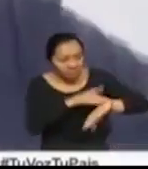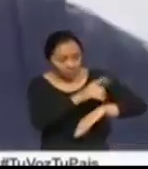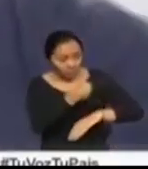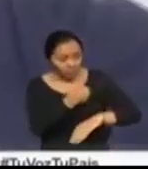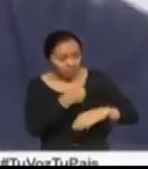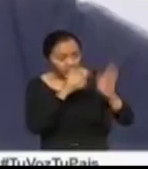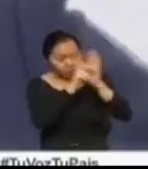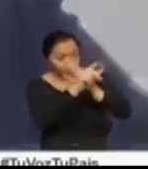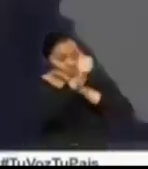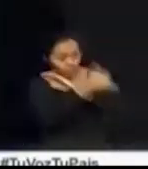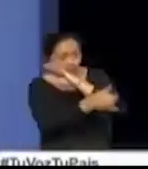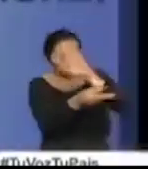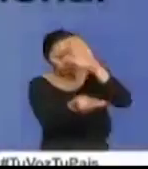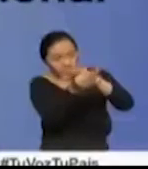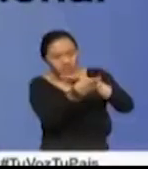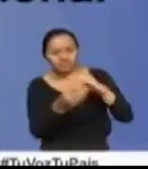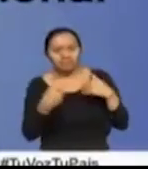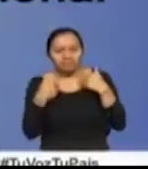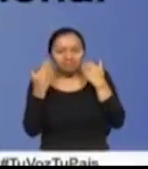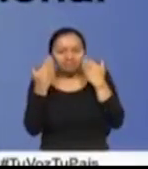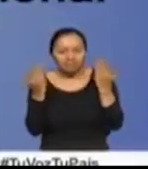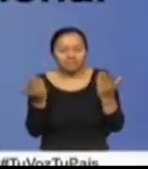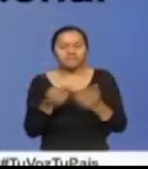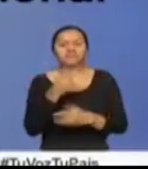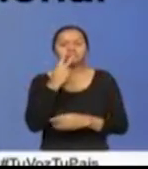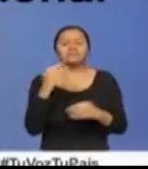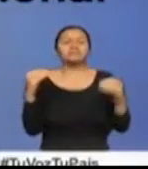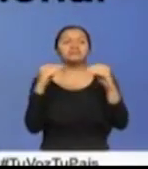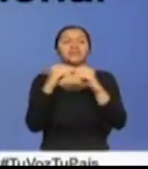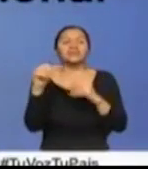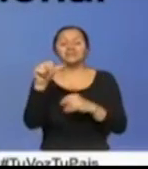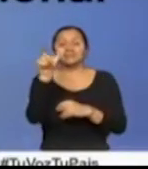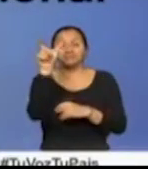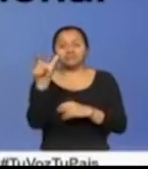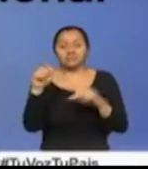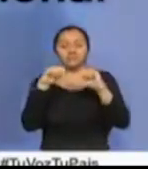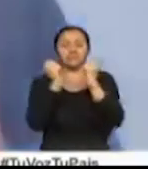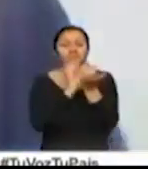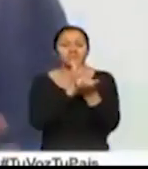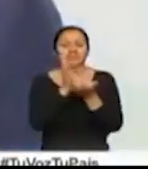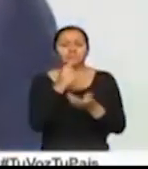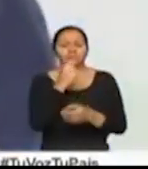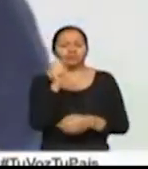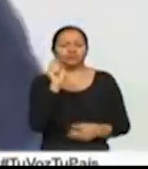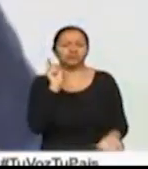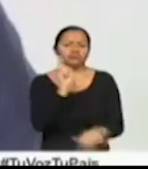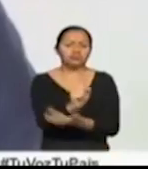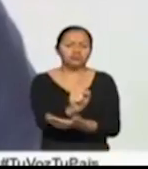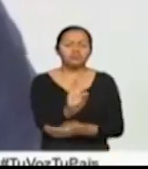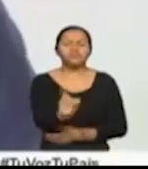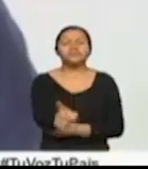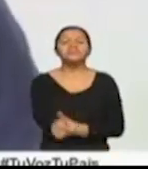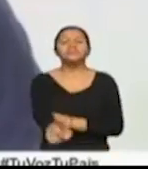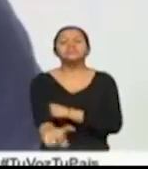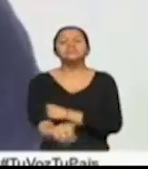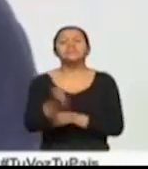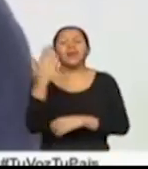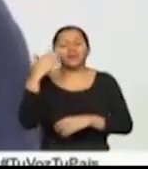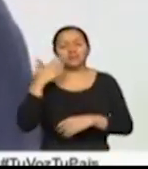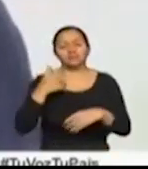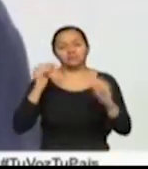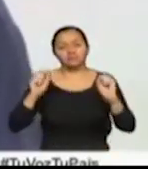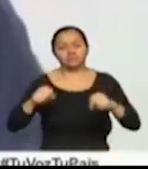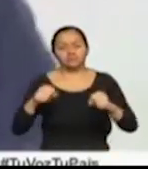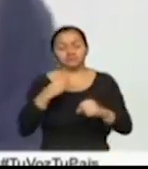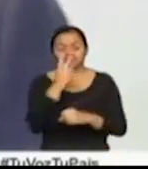estaban recibiendo pagos indebidos? Solicitud de comparecencia ante la Asamblea Nacional. Yo pedí ser recibido en la Asamblea